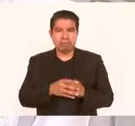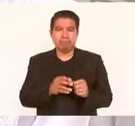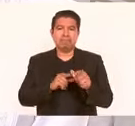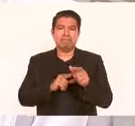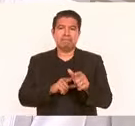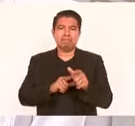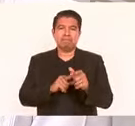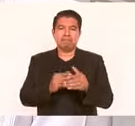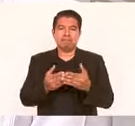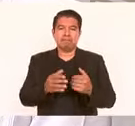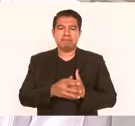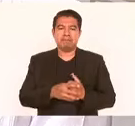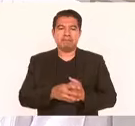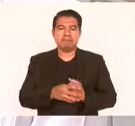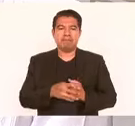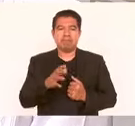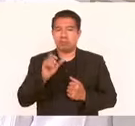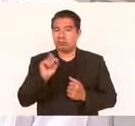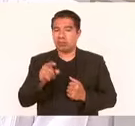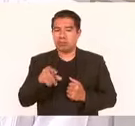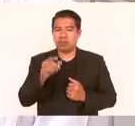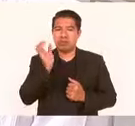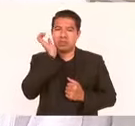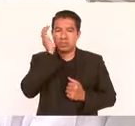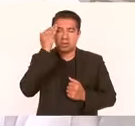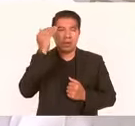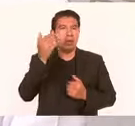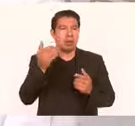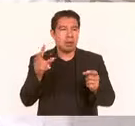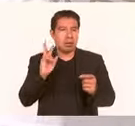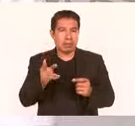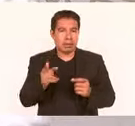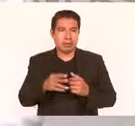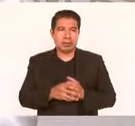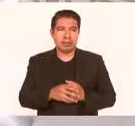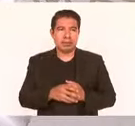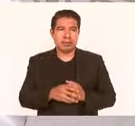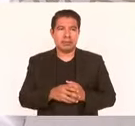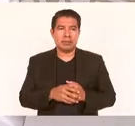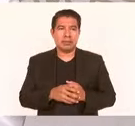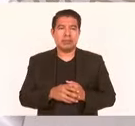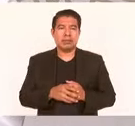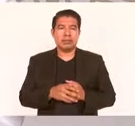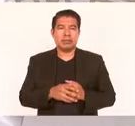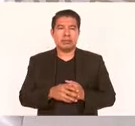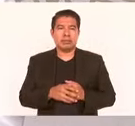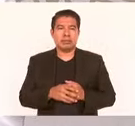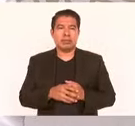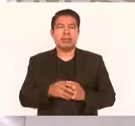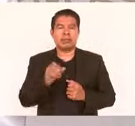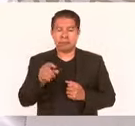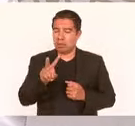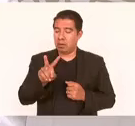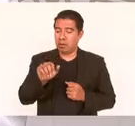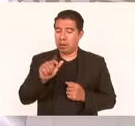Fray Bartolomé de las Casas y también como Vasco de Quiroga.